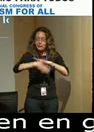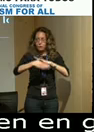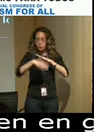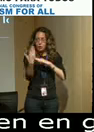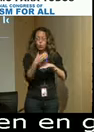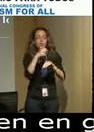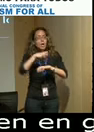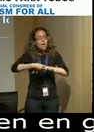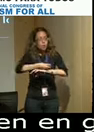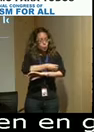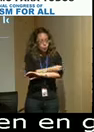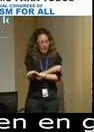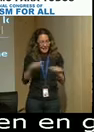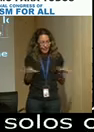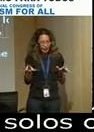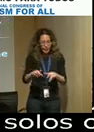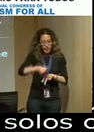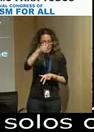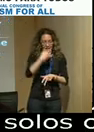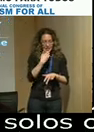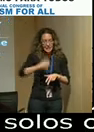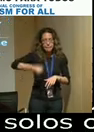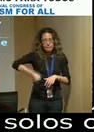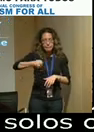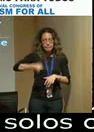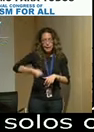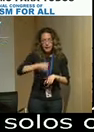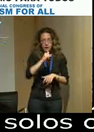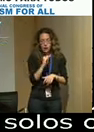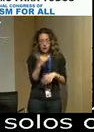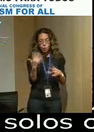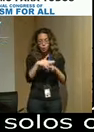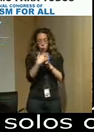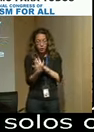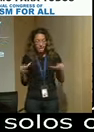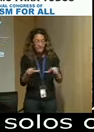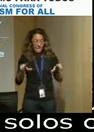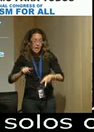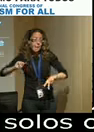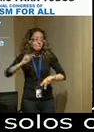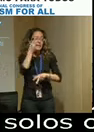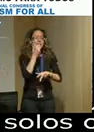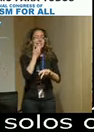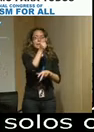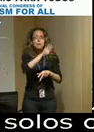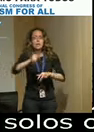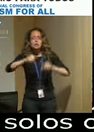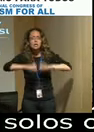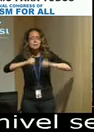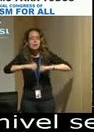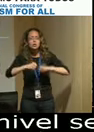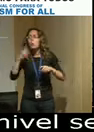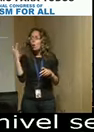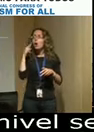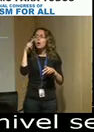ve agravada cuando las personas además deben subir su equipaje. Y esta situación es mucho más grave cuando se tratan de personas mayores, que como hemos visto, aun gozando